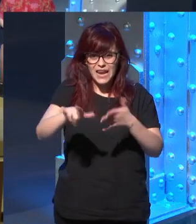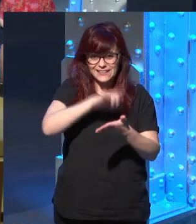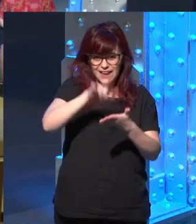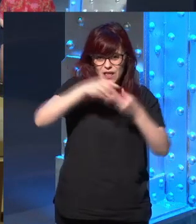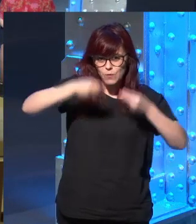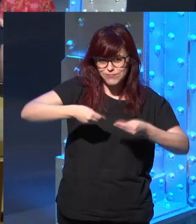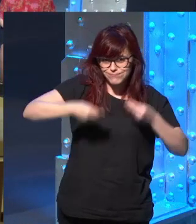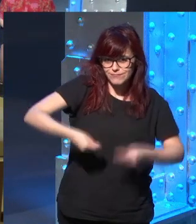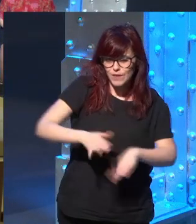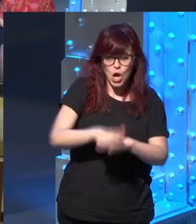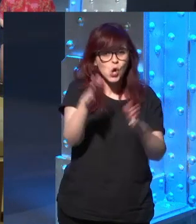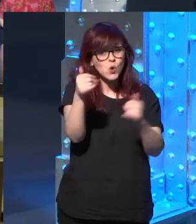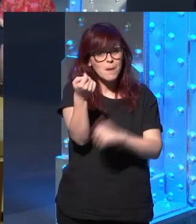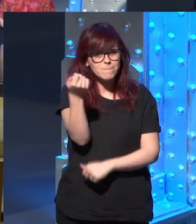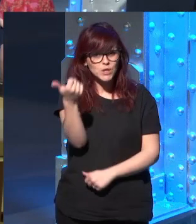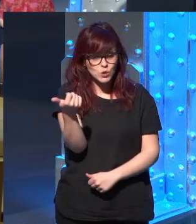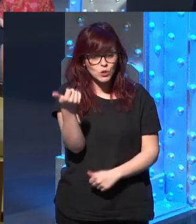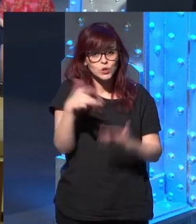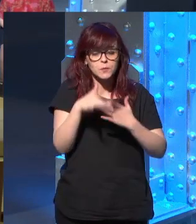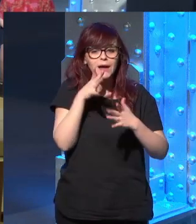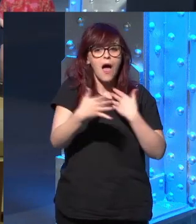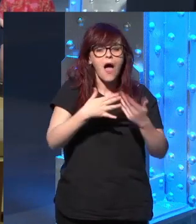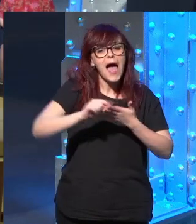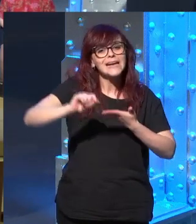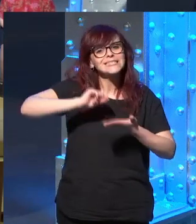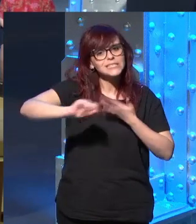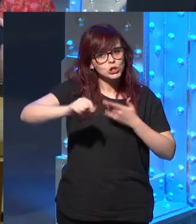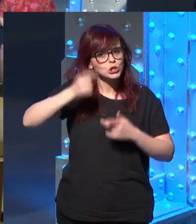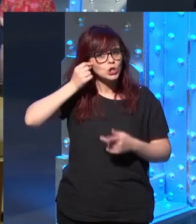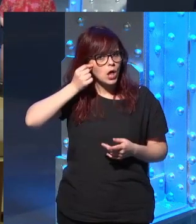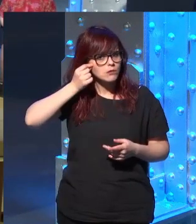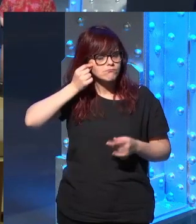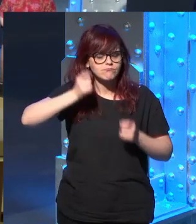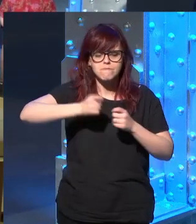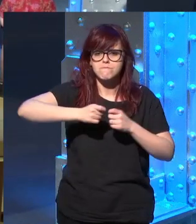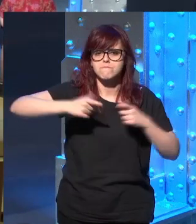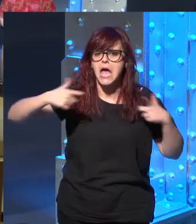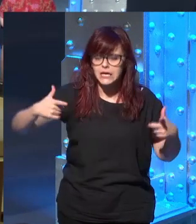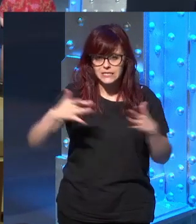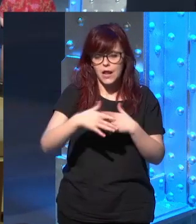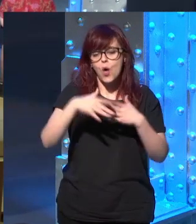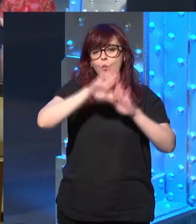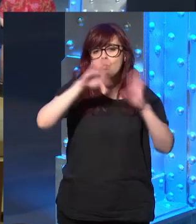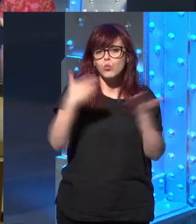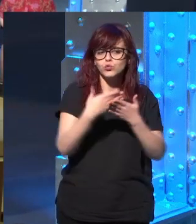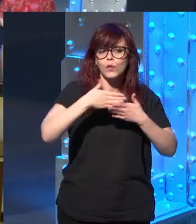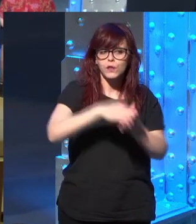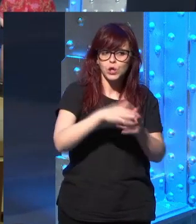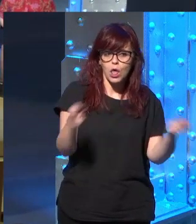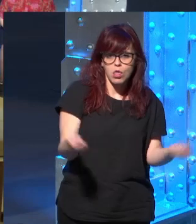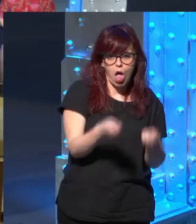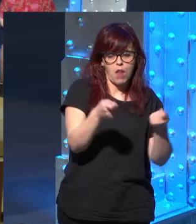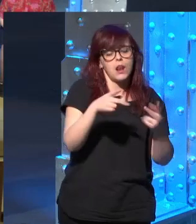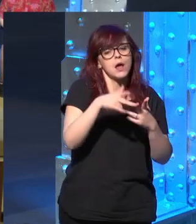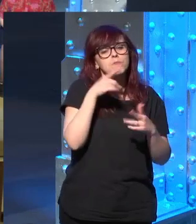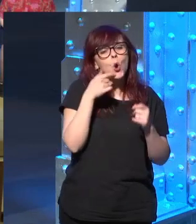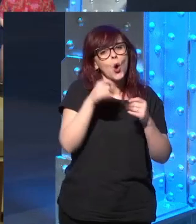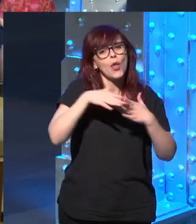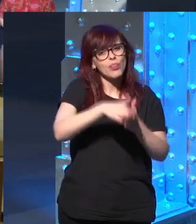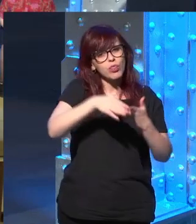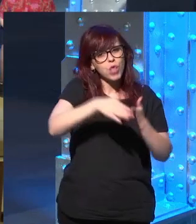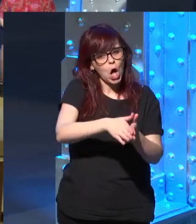literarias. Uh-huh. Entonces es verdad que cada vez hay más escritoras. El mundo de la editorial, el mundo de la edición son casi